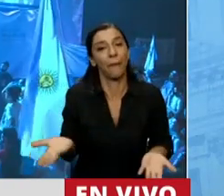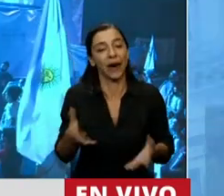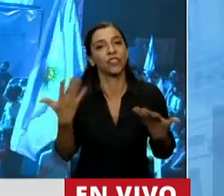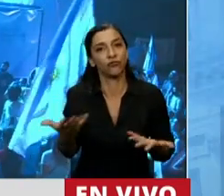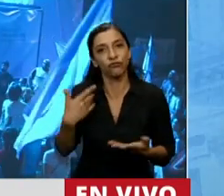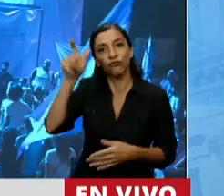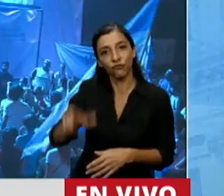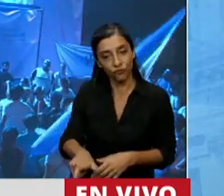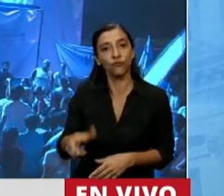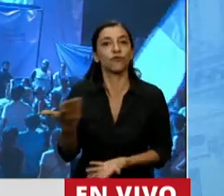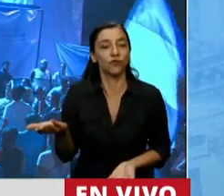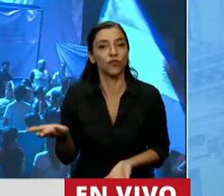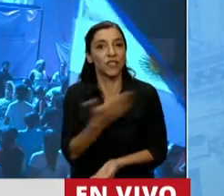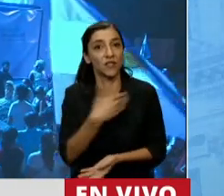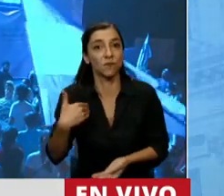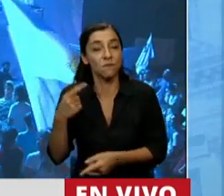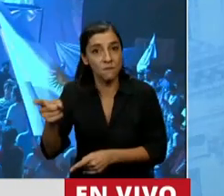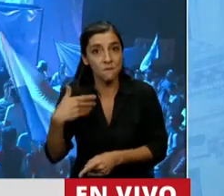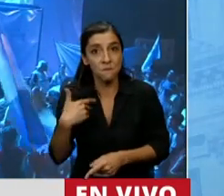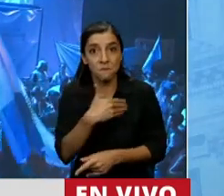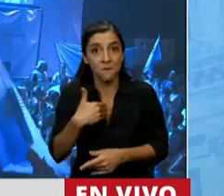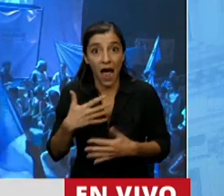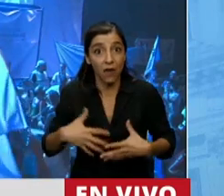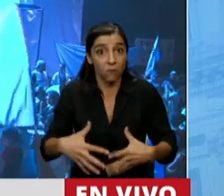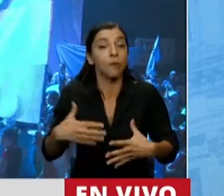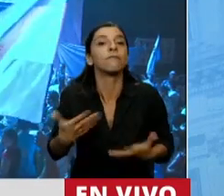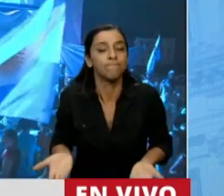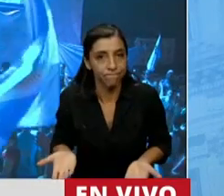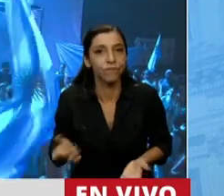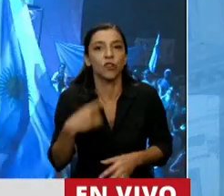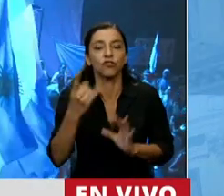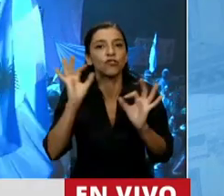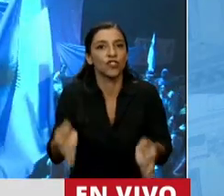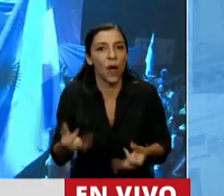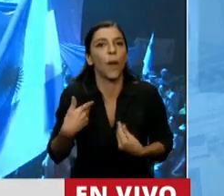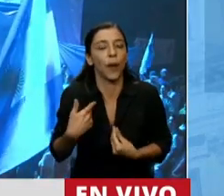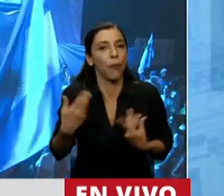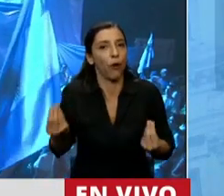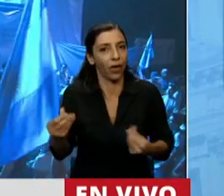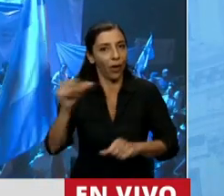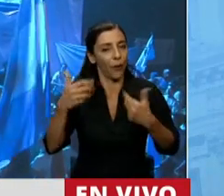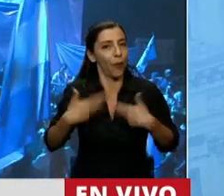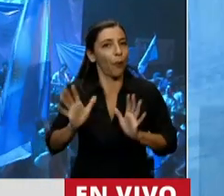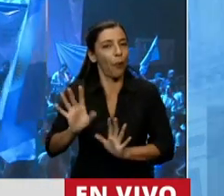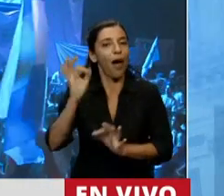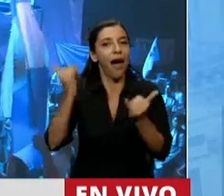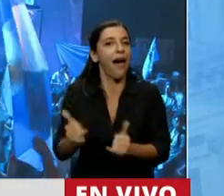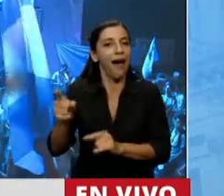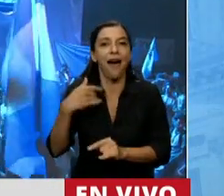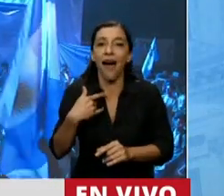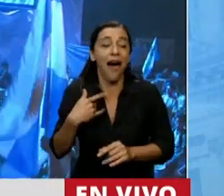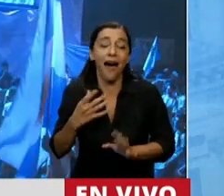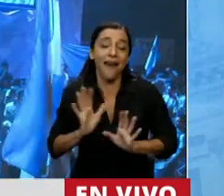es diferente a la de su progenitor, basado en los datos de la biología, podemos afirmar que el embrión humano es